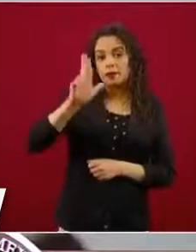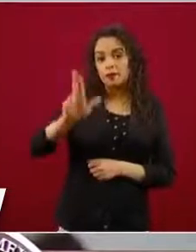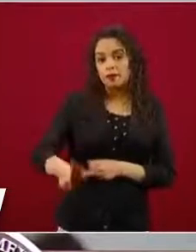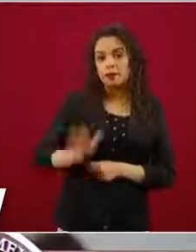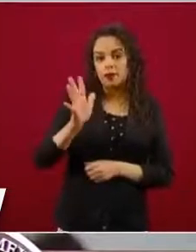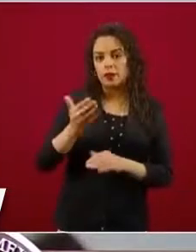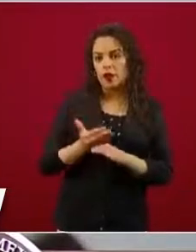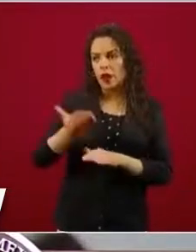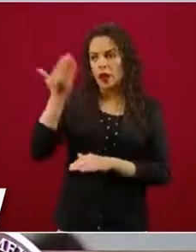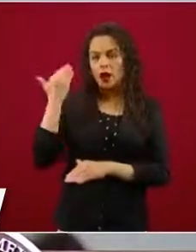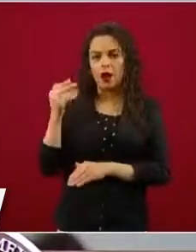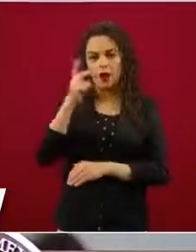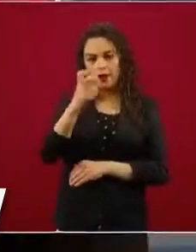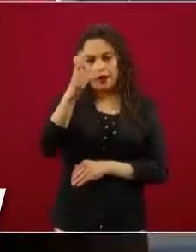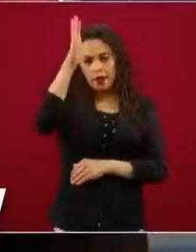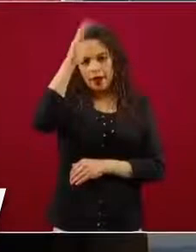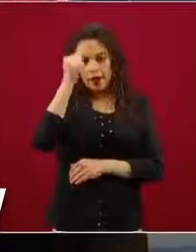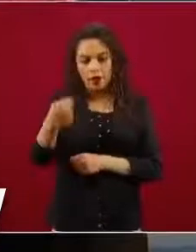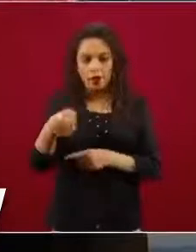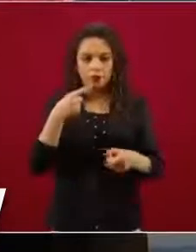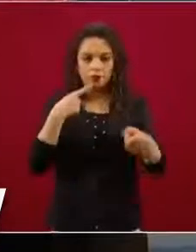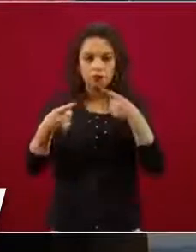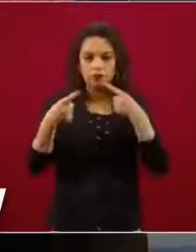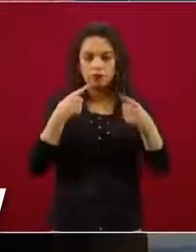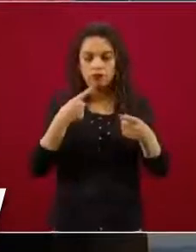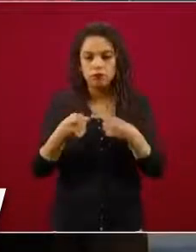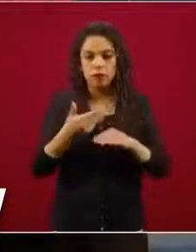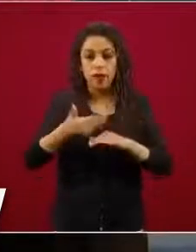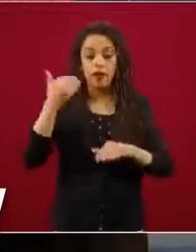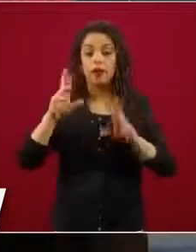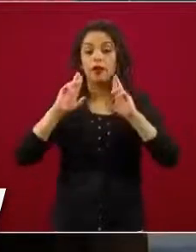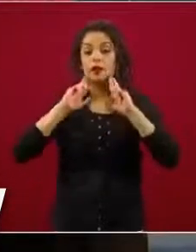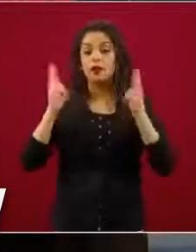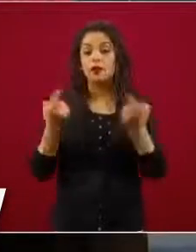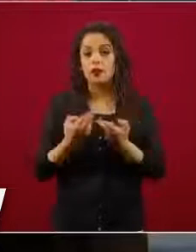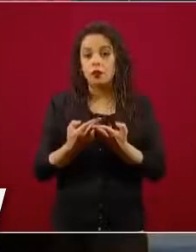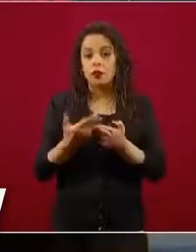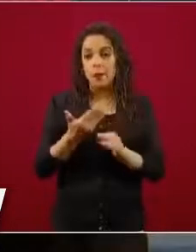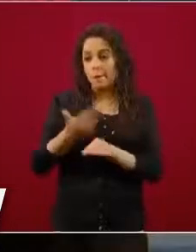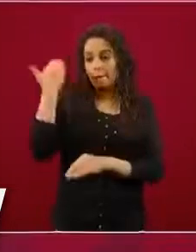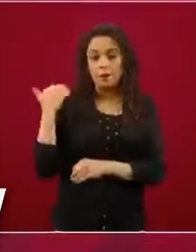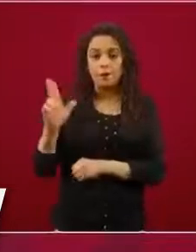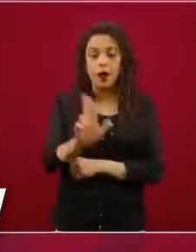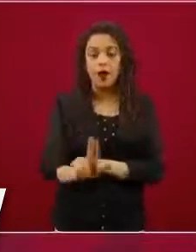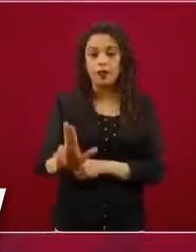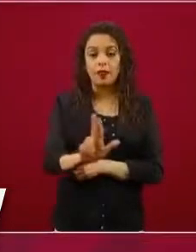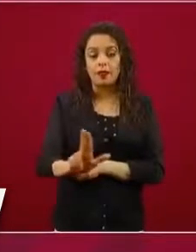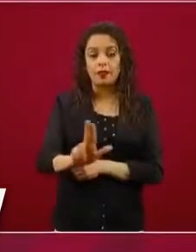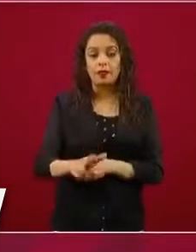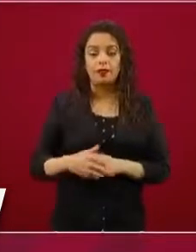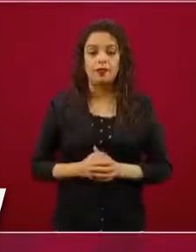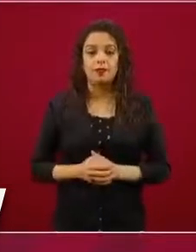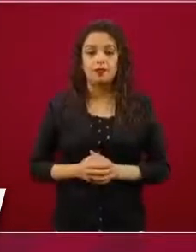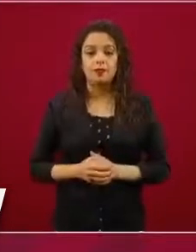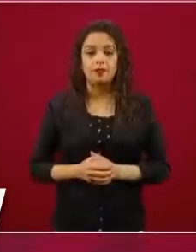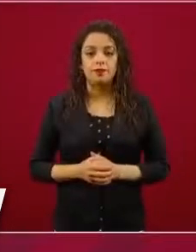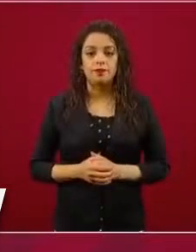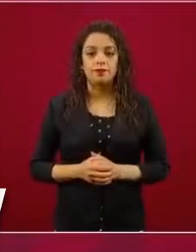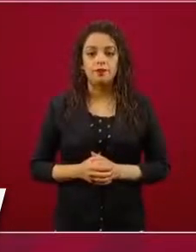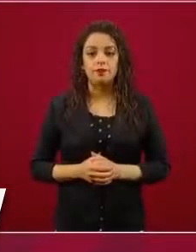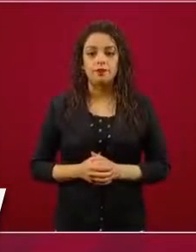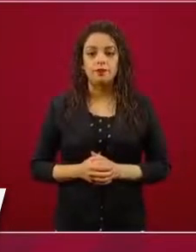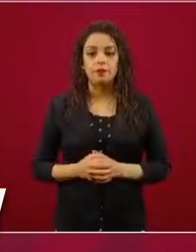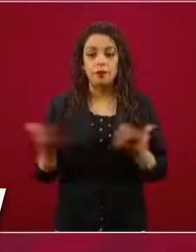productiva y armónica reunión que tuvimos el martes pasado y que fue convocada precisamente por